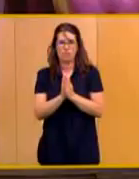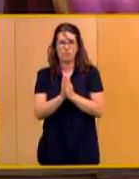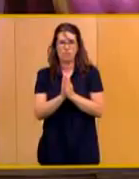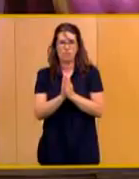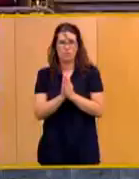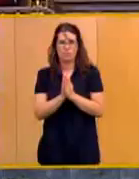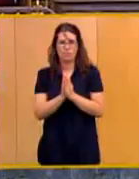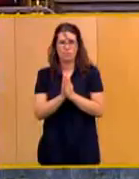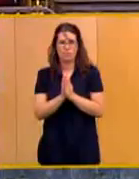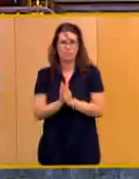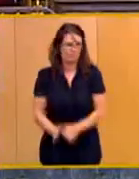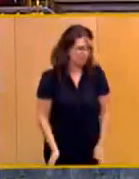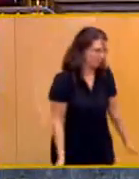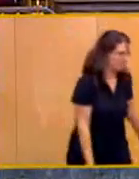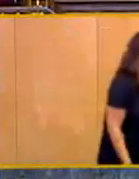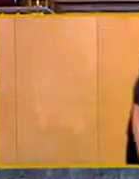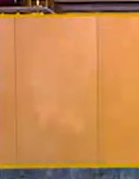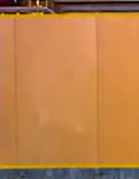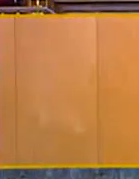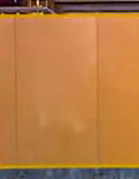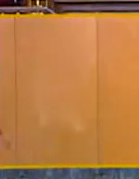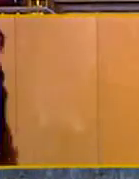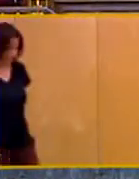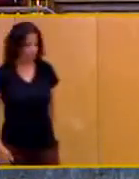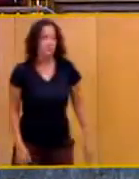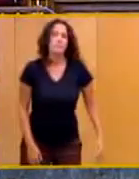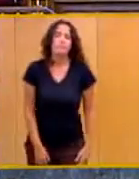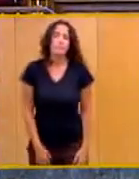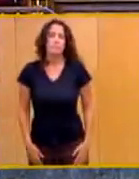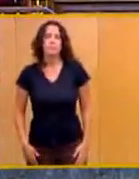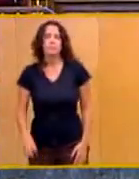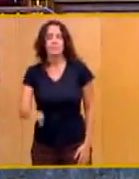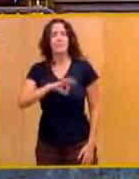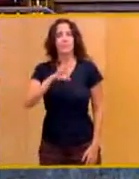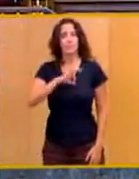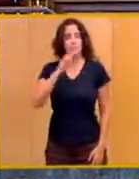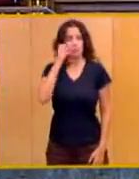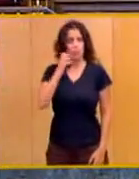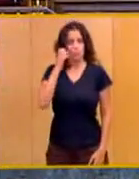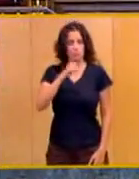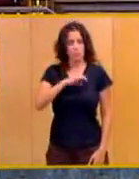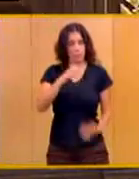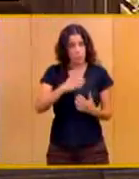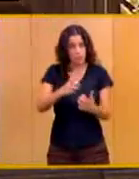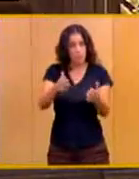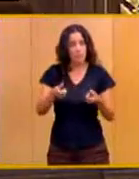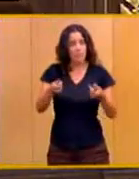Sí, muchas gracias. Adelante, señor presidente. Señor Rajoy, señorías, austeridad y